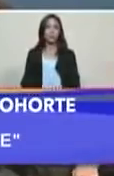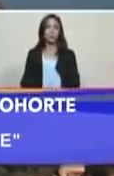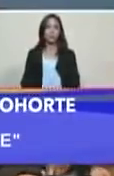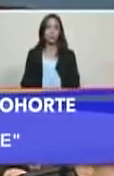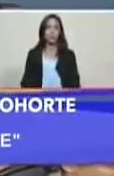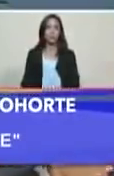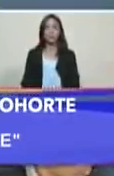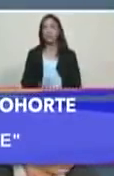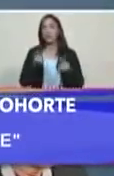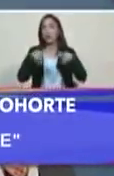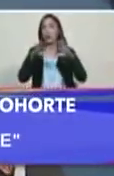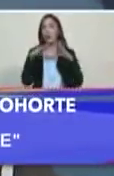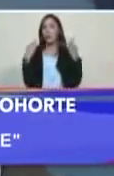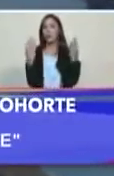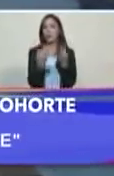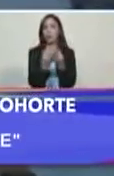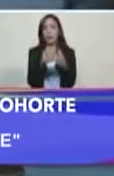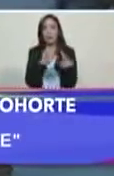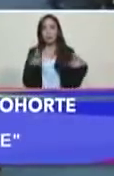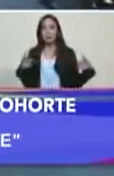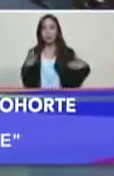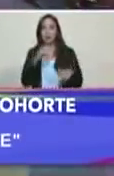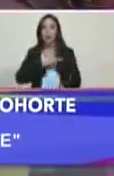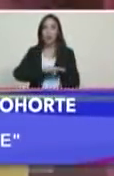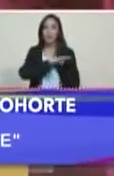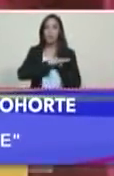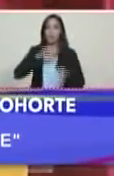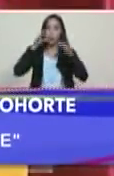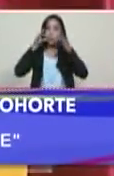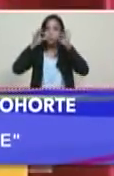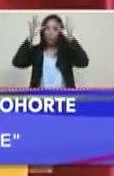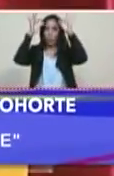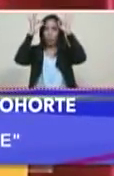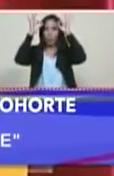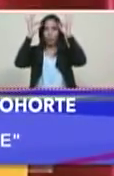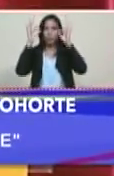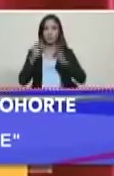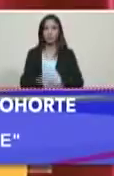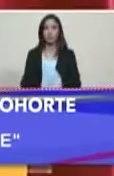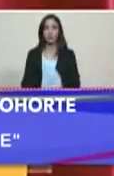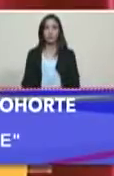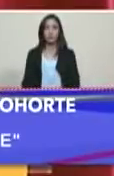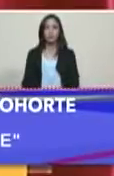Toda la gran familia de la micromisión Simón Rodríguez.